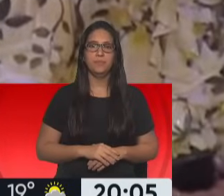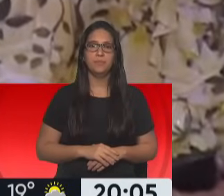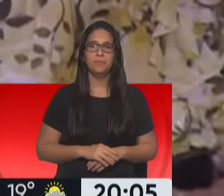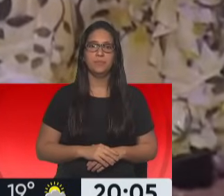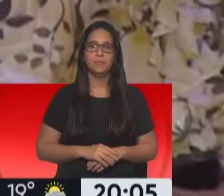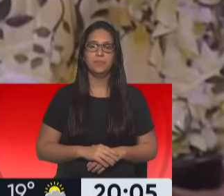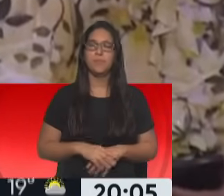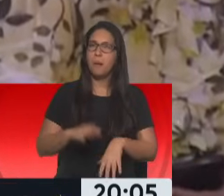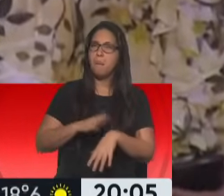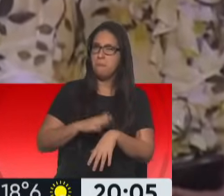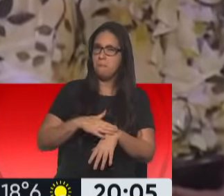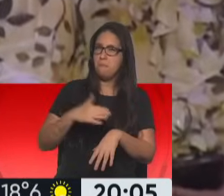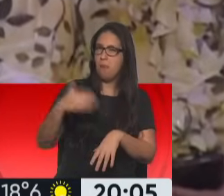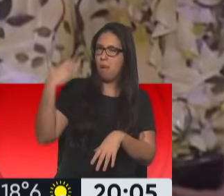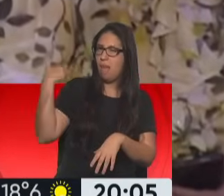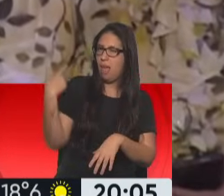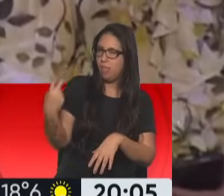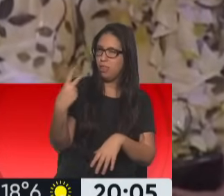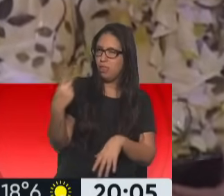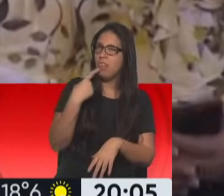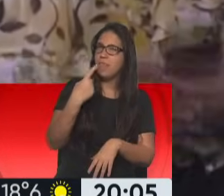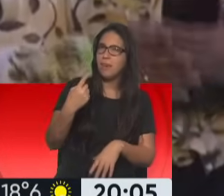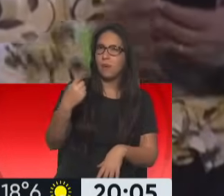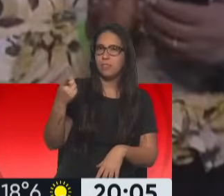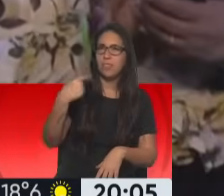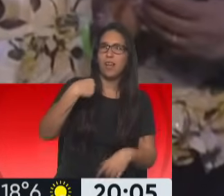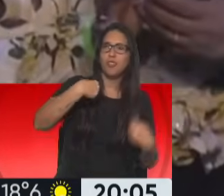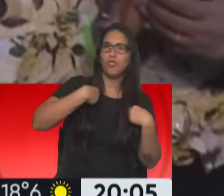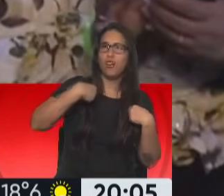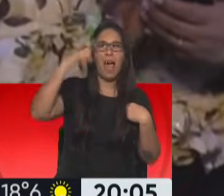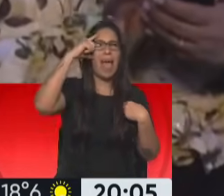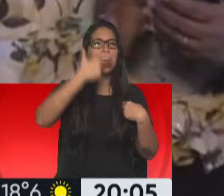En algún momento hemos dicho expert con peluca.